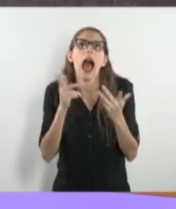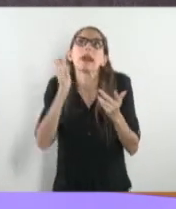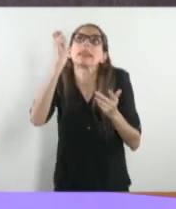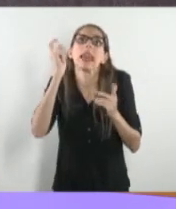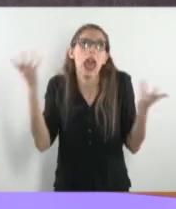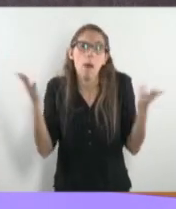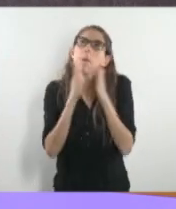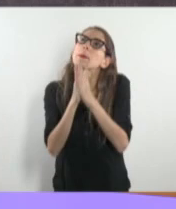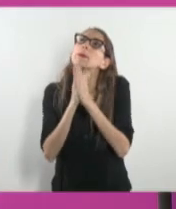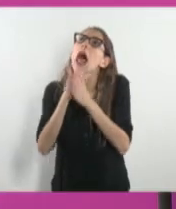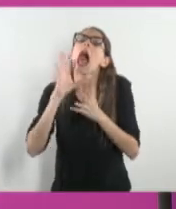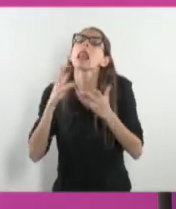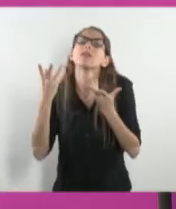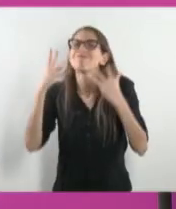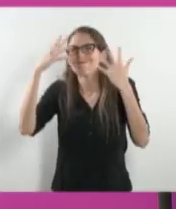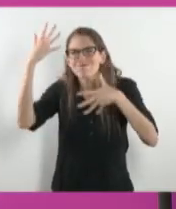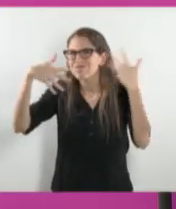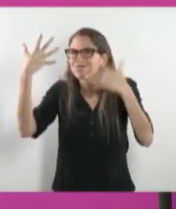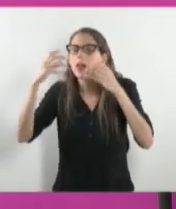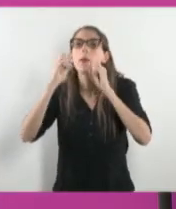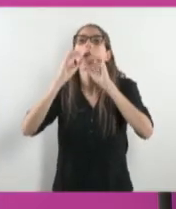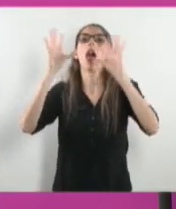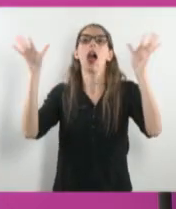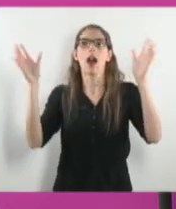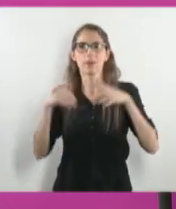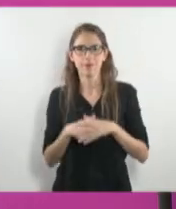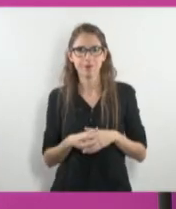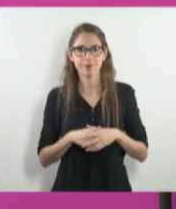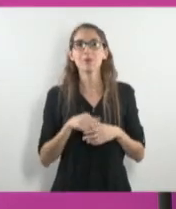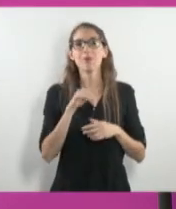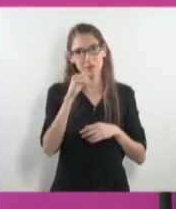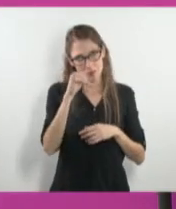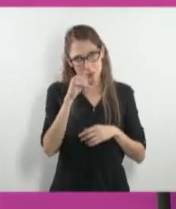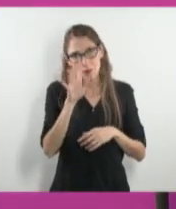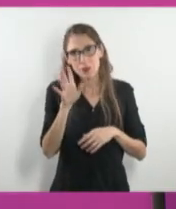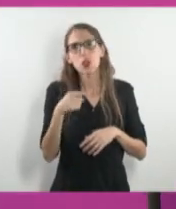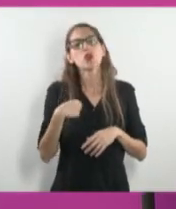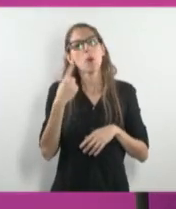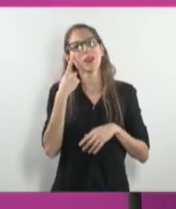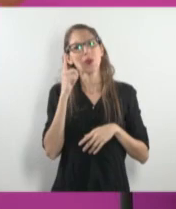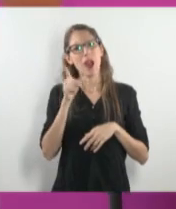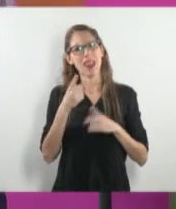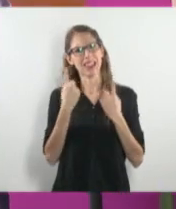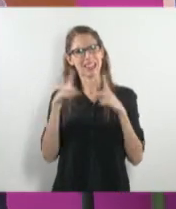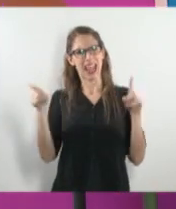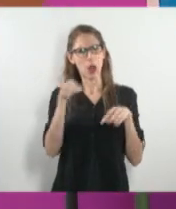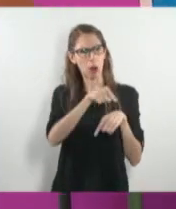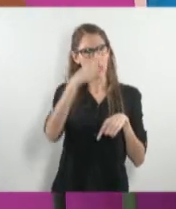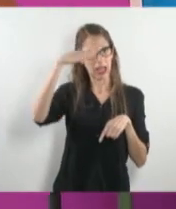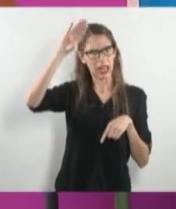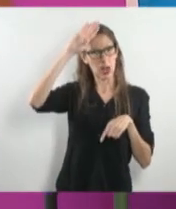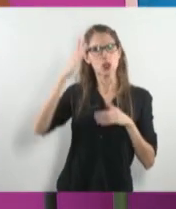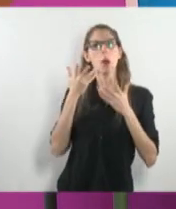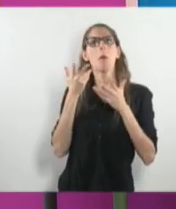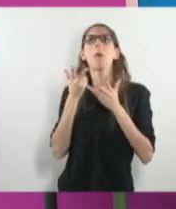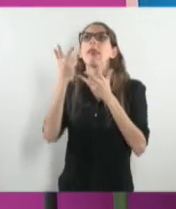se me haga la luz. De algún modo. Y esa relación, a mí me parece extraña igual, la relación de encomendarse a Dios, pero no es entrega total, es